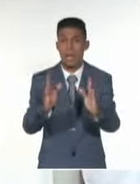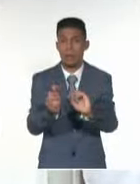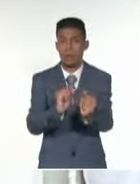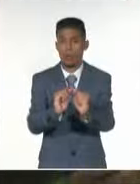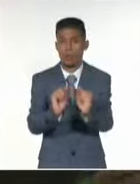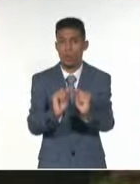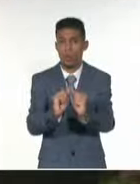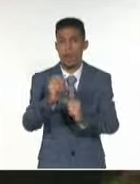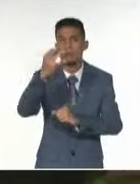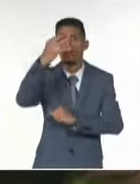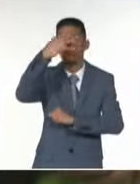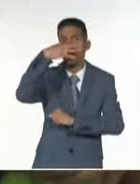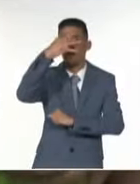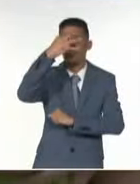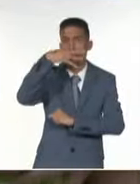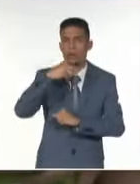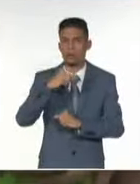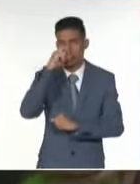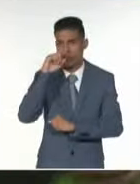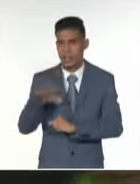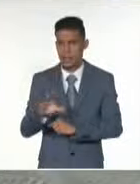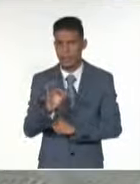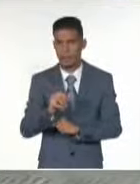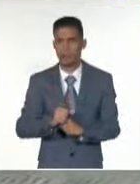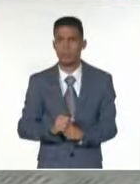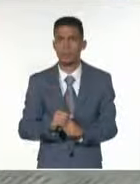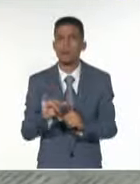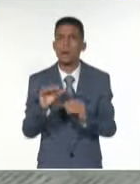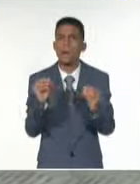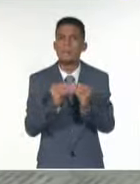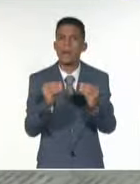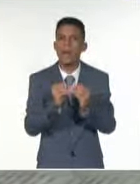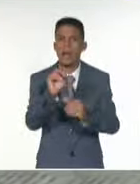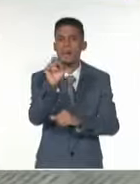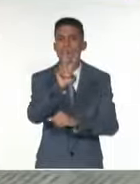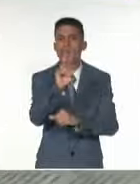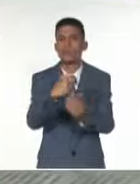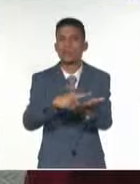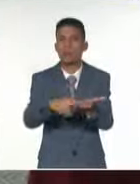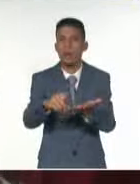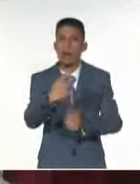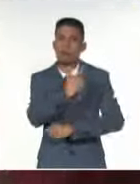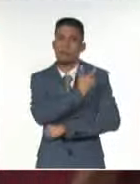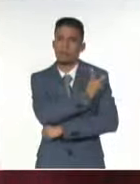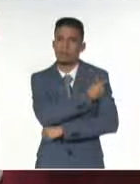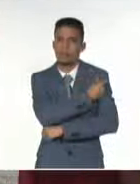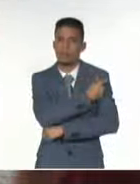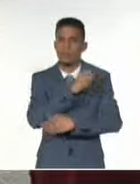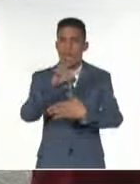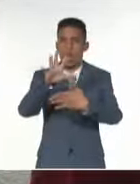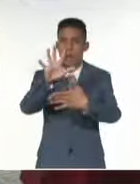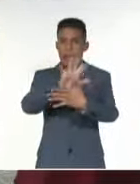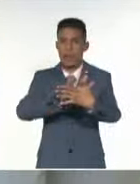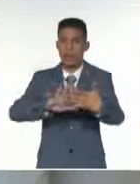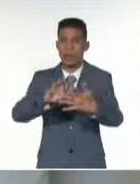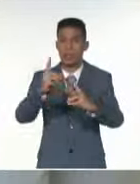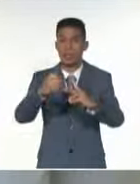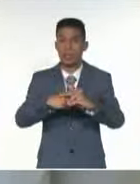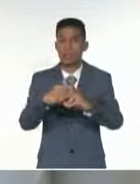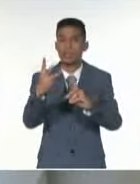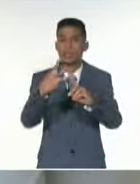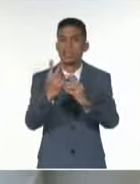orales antipoliomielíticas bivalentes coincide con la 22 semana de vacunación de las Américas y la 13ª